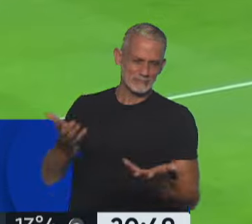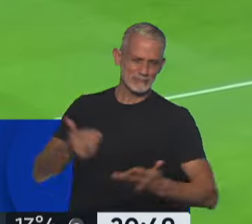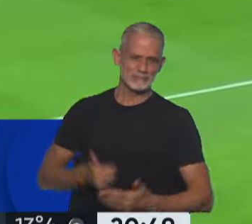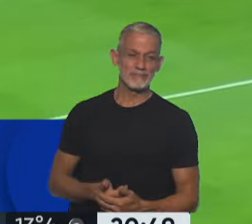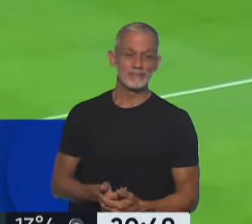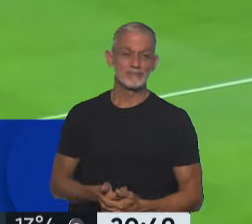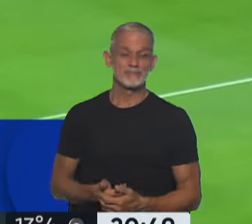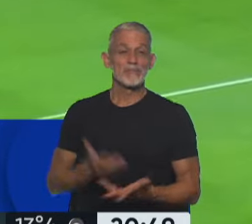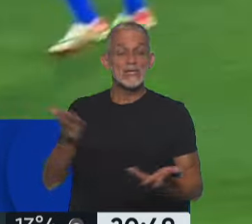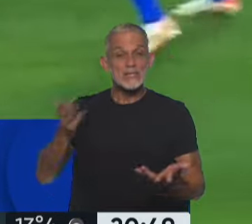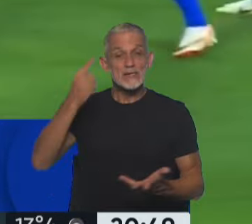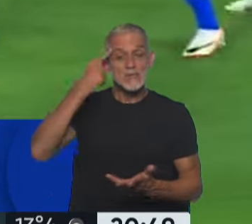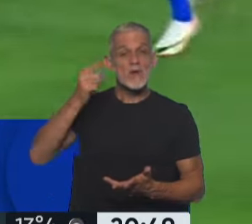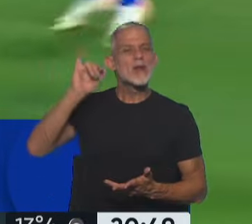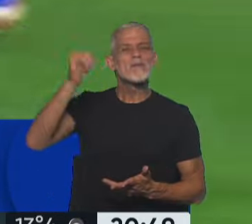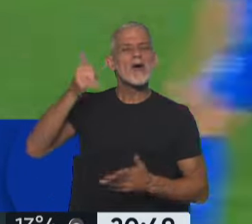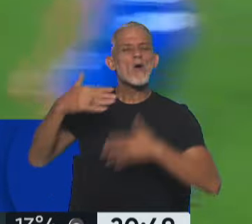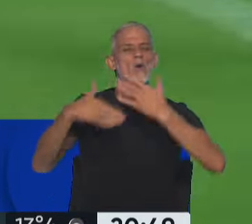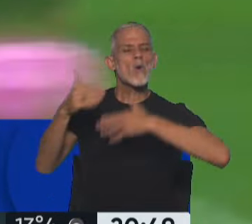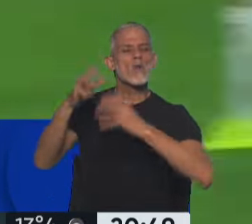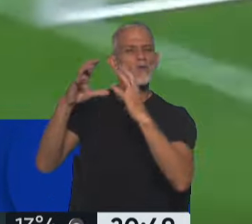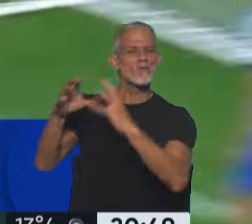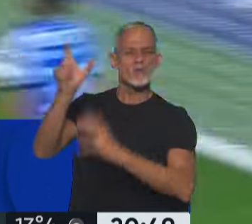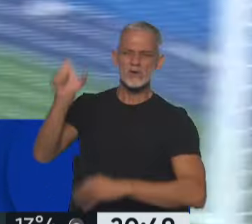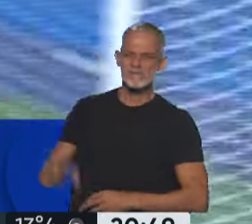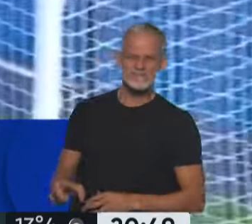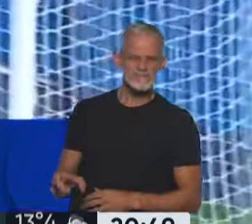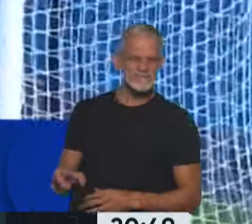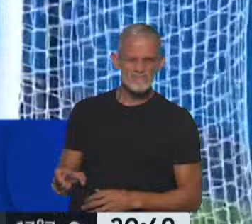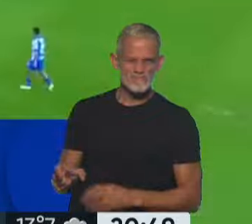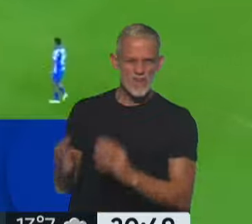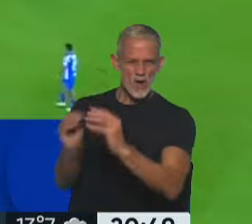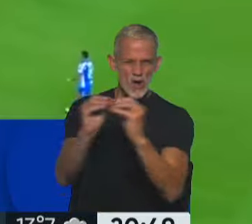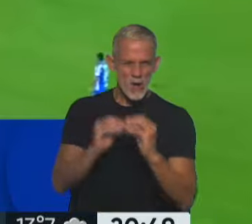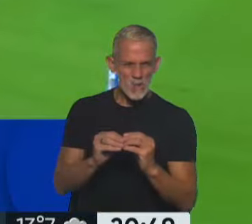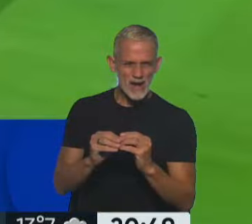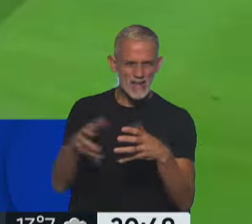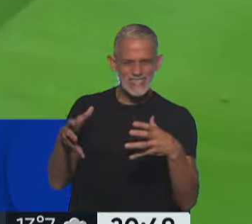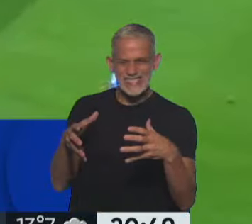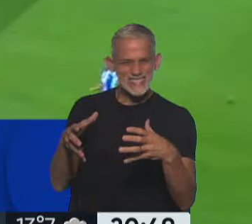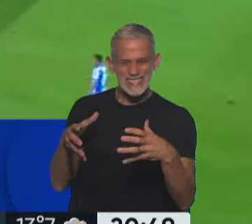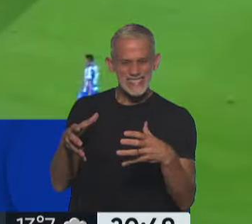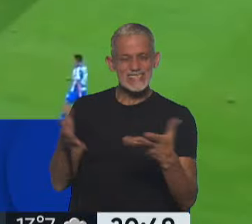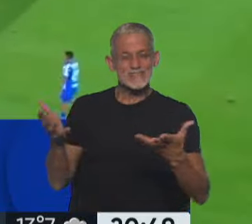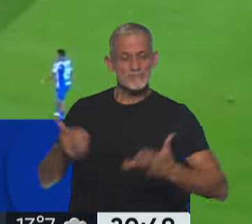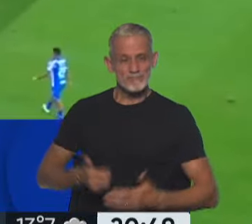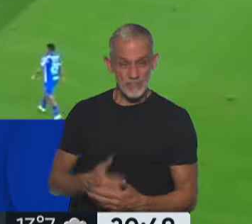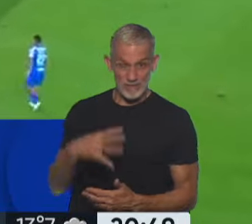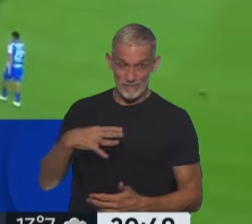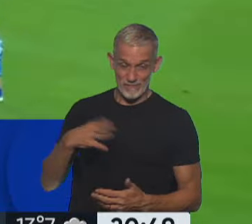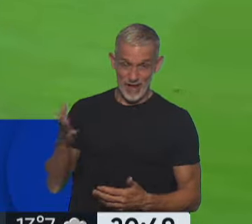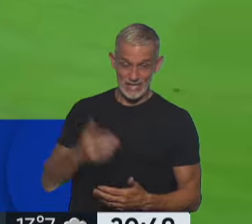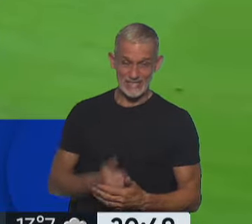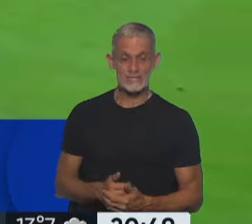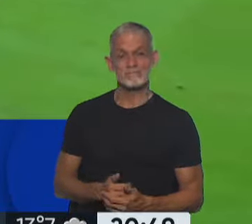la idea de que el mejor futbolista del mundo no tiene los mejores compañeros de equipo, por lo menos en